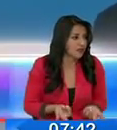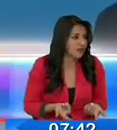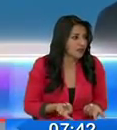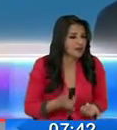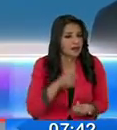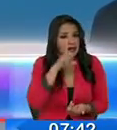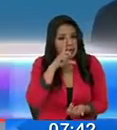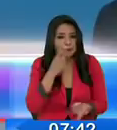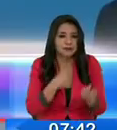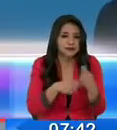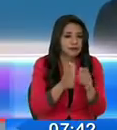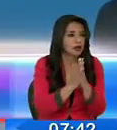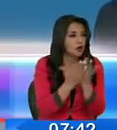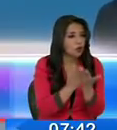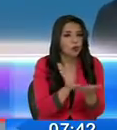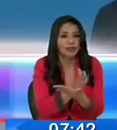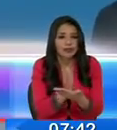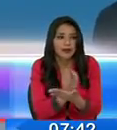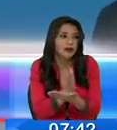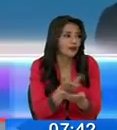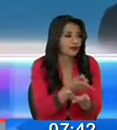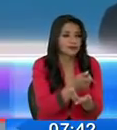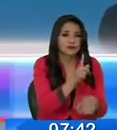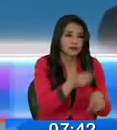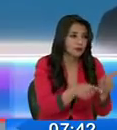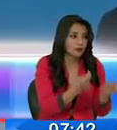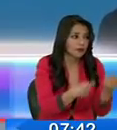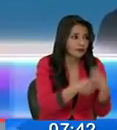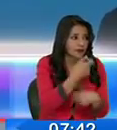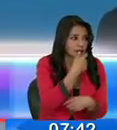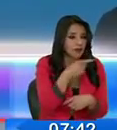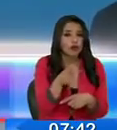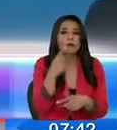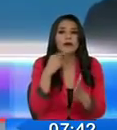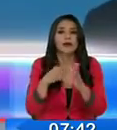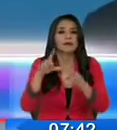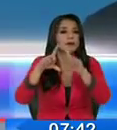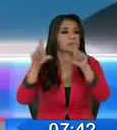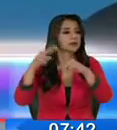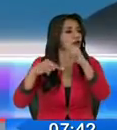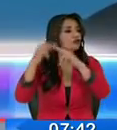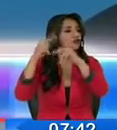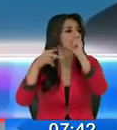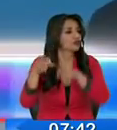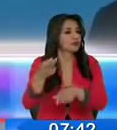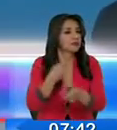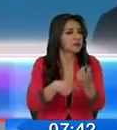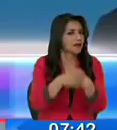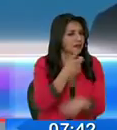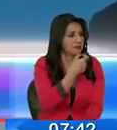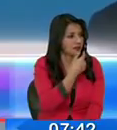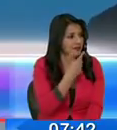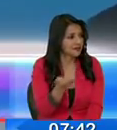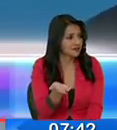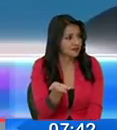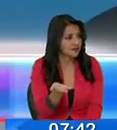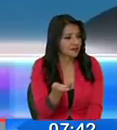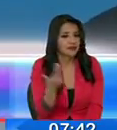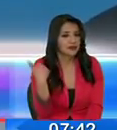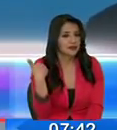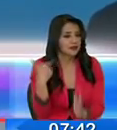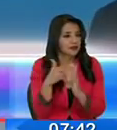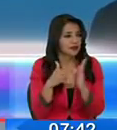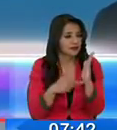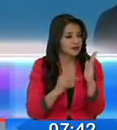persona que vende elementos para la construcción, sin embargo vendían y no tenían por lo tanto los registros